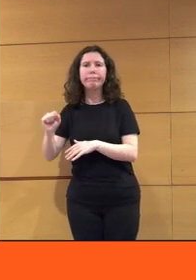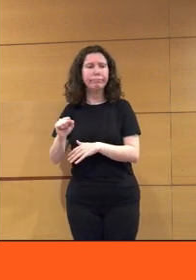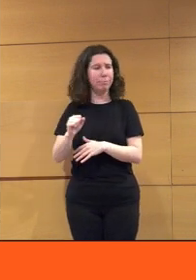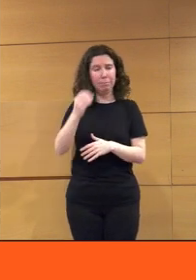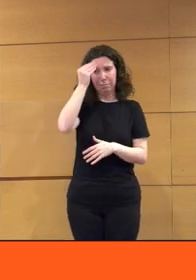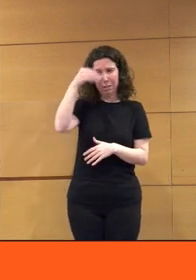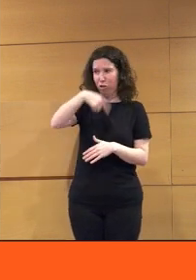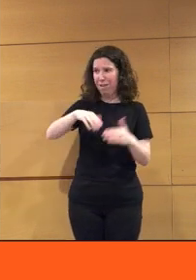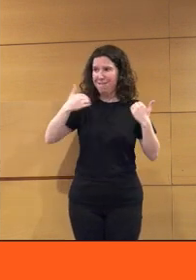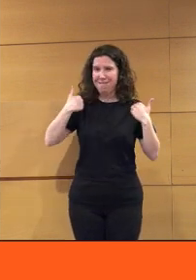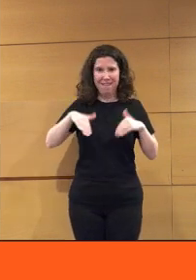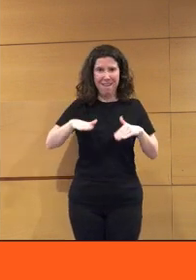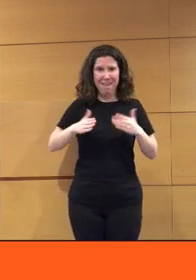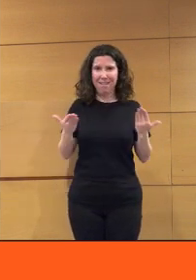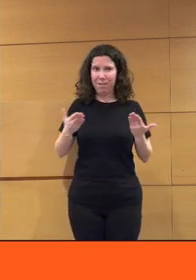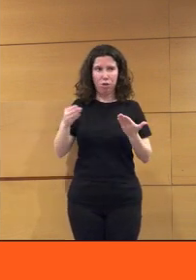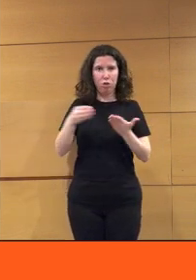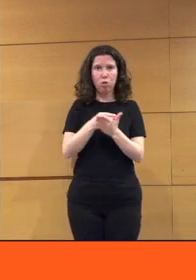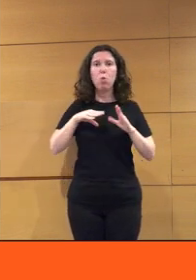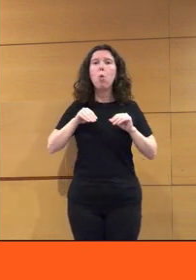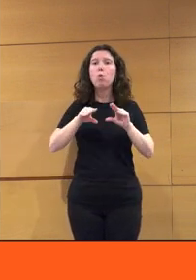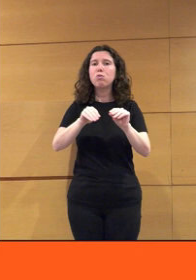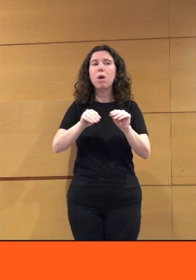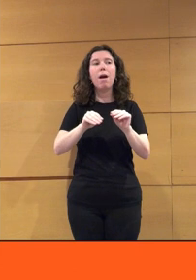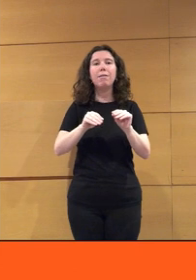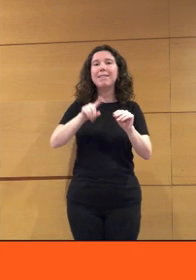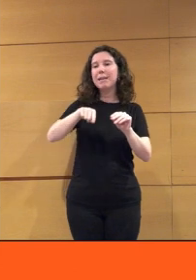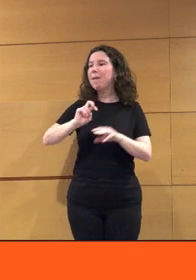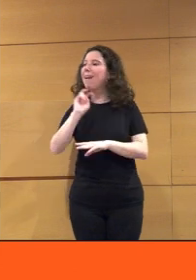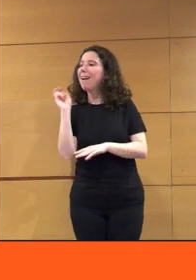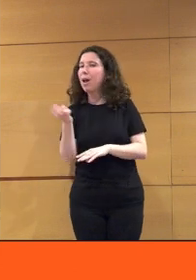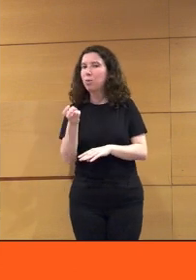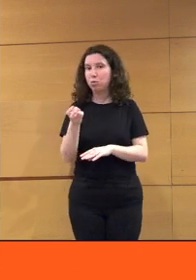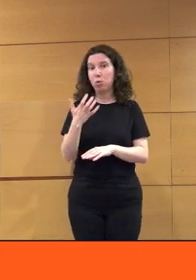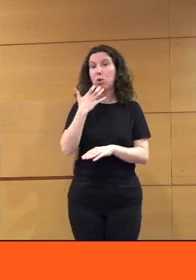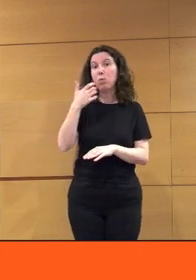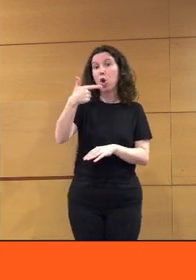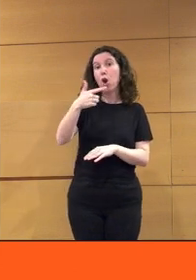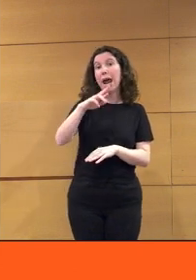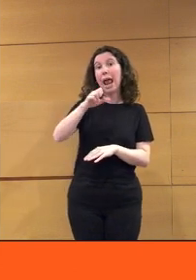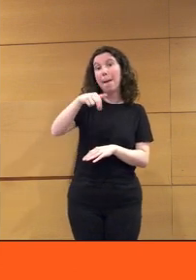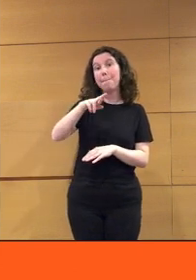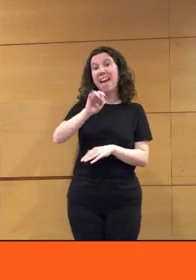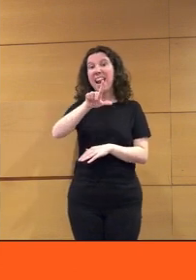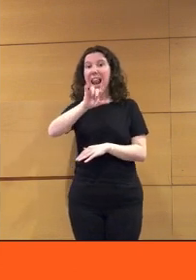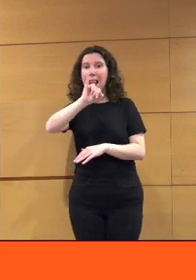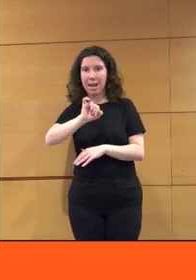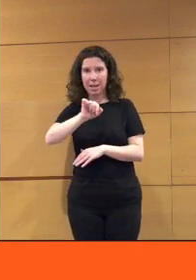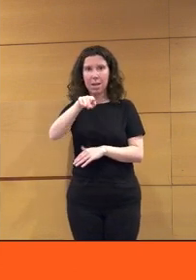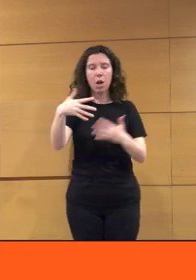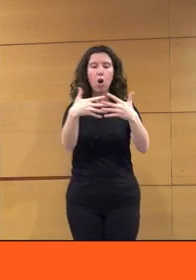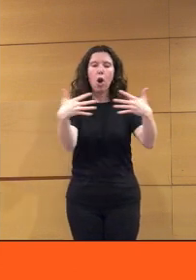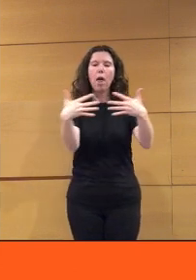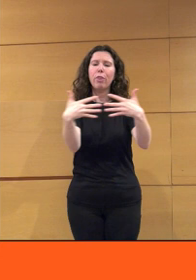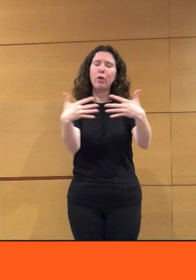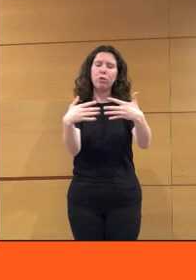todos en el día a día utilizáis algún tipo de herramientas. Cuando Grammarly les corrige alguna oración y os